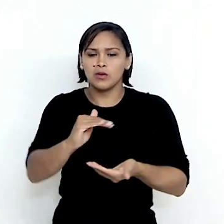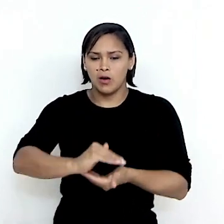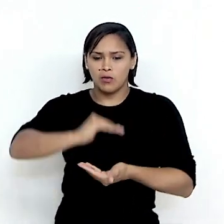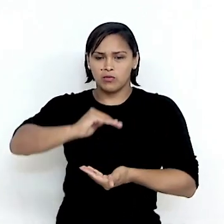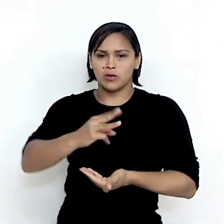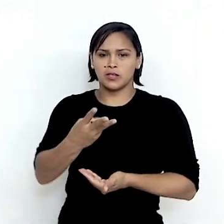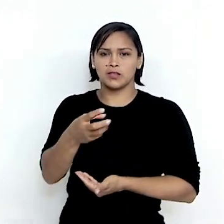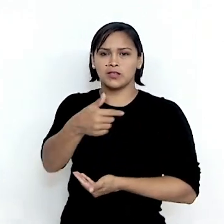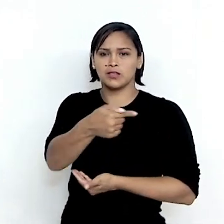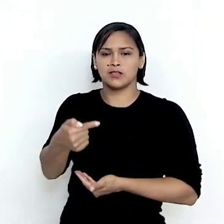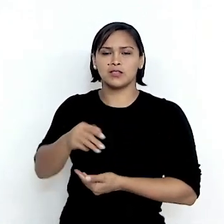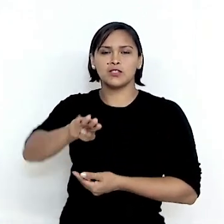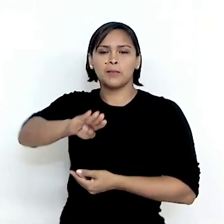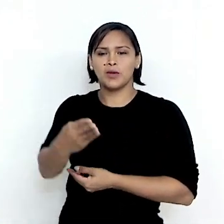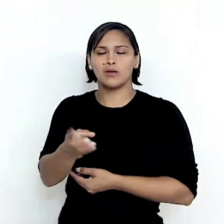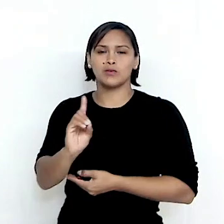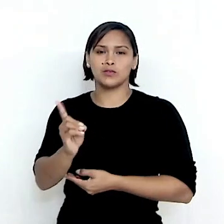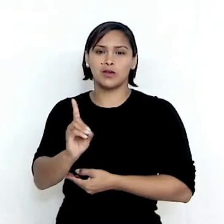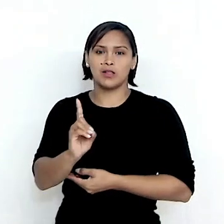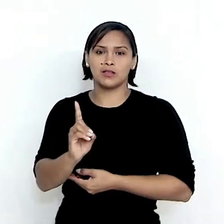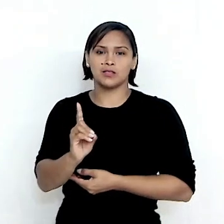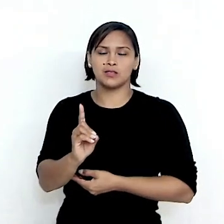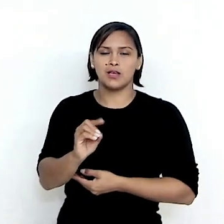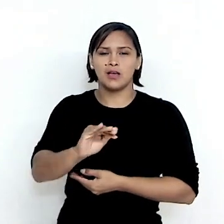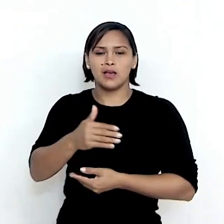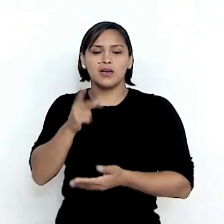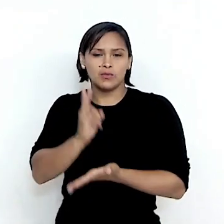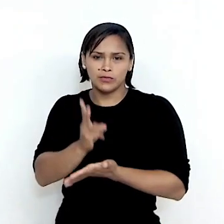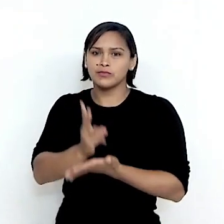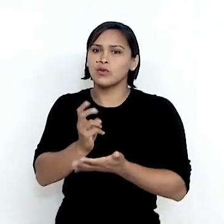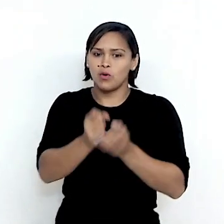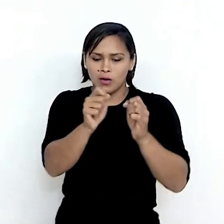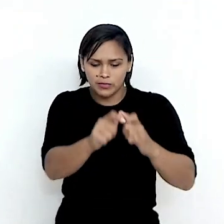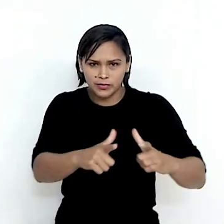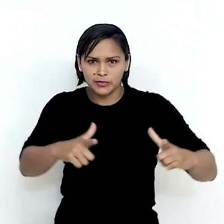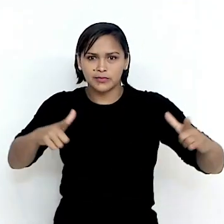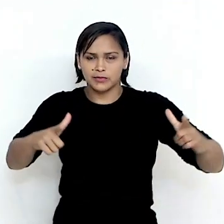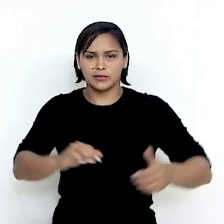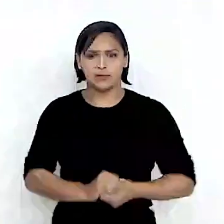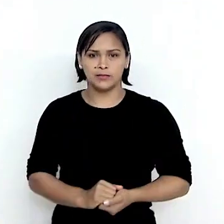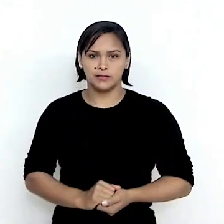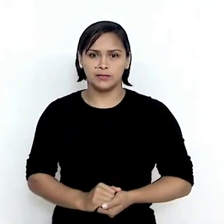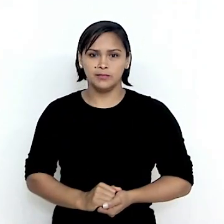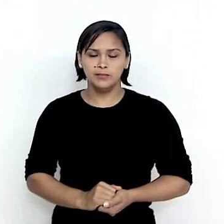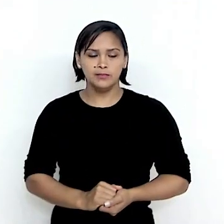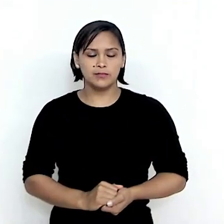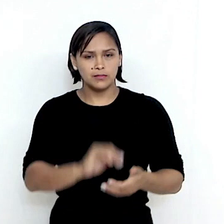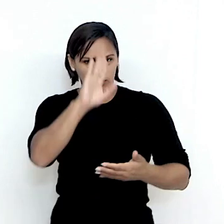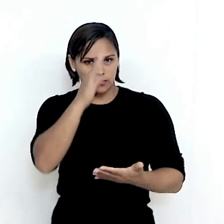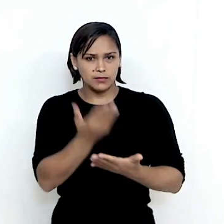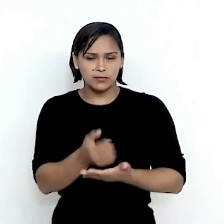billones de dólares y en plena expansión. Nuestra expectativa es que con una